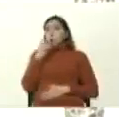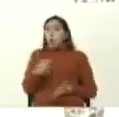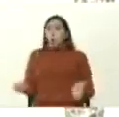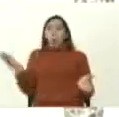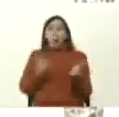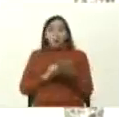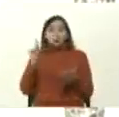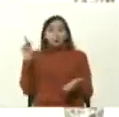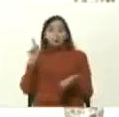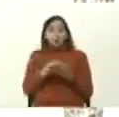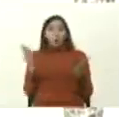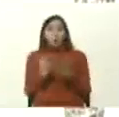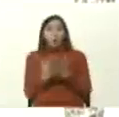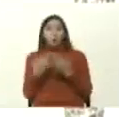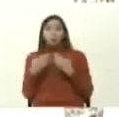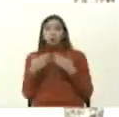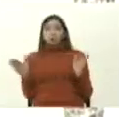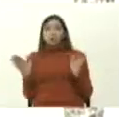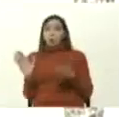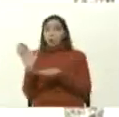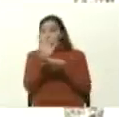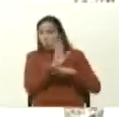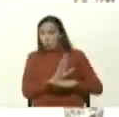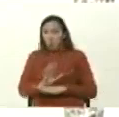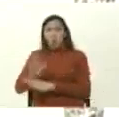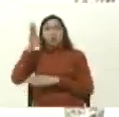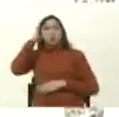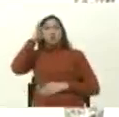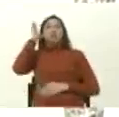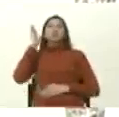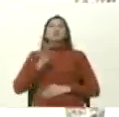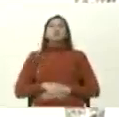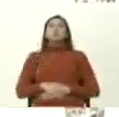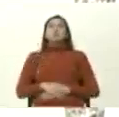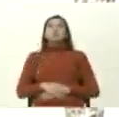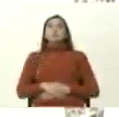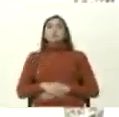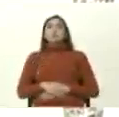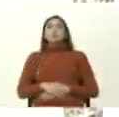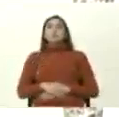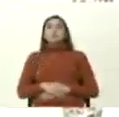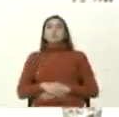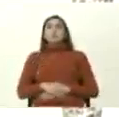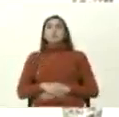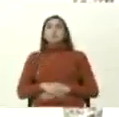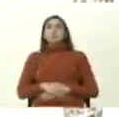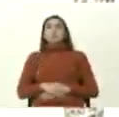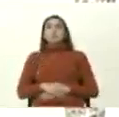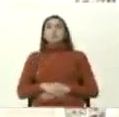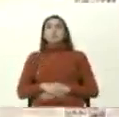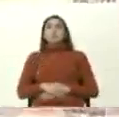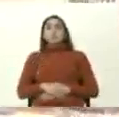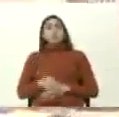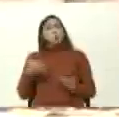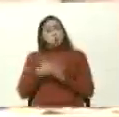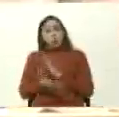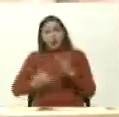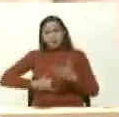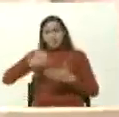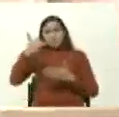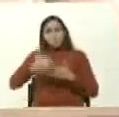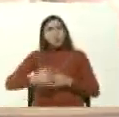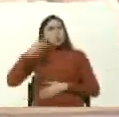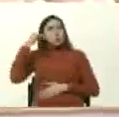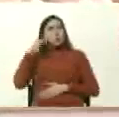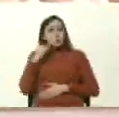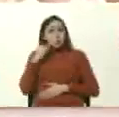manera biosegura y de manera presencial a las clases. Esto forma parte, vicepresidenta, bueno, de lo que es el proyecto bolivariano, de